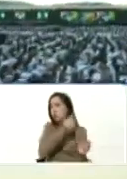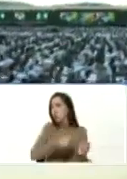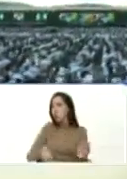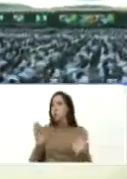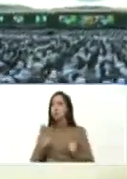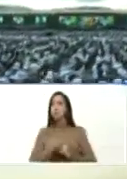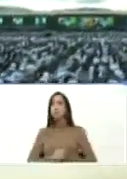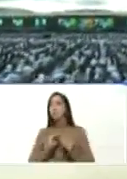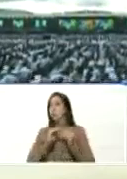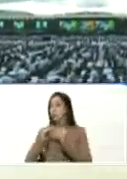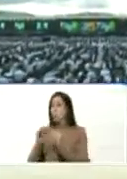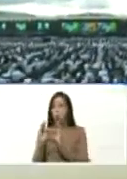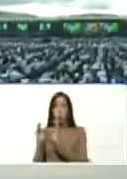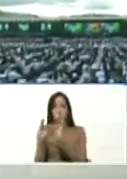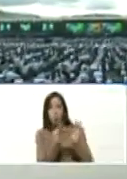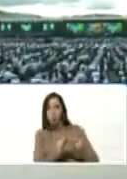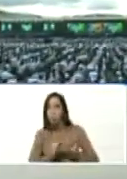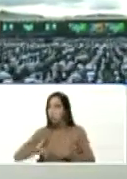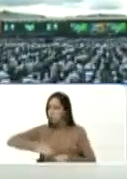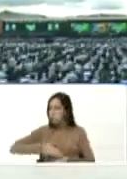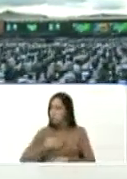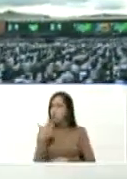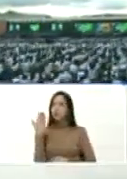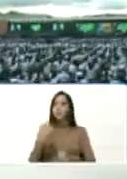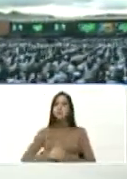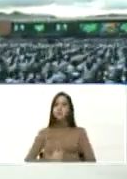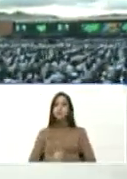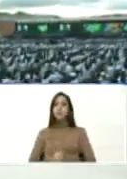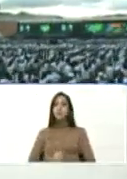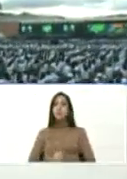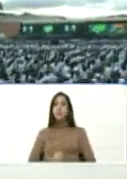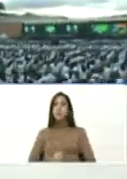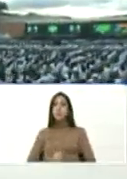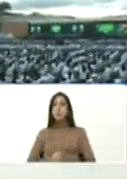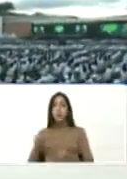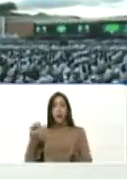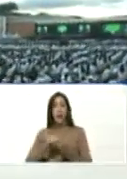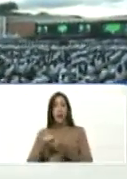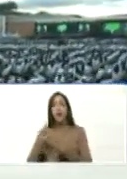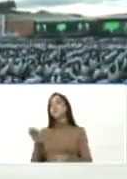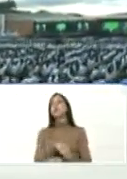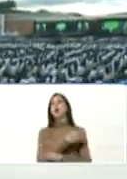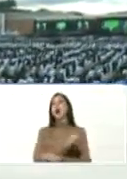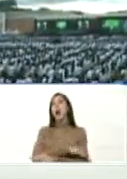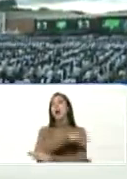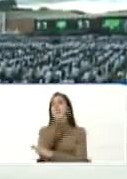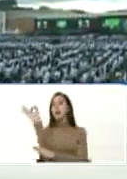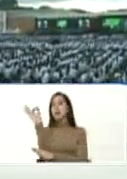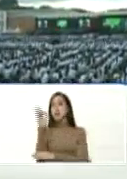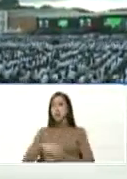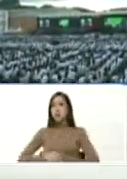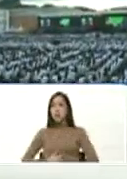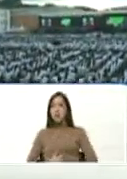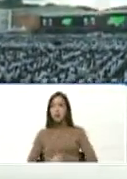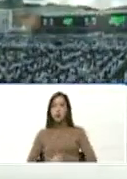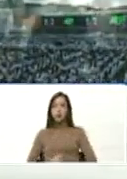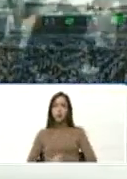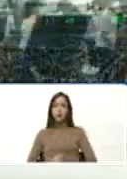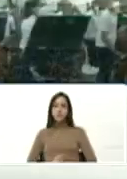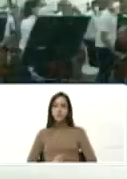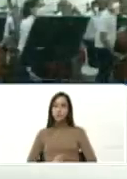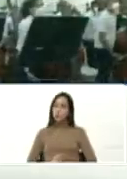el barrio Unión, por allá, por la capital musical de Venezuela, en Barquisimeto.